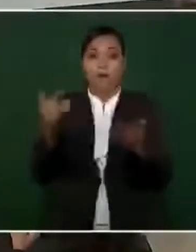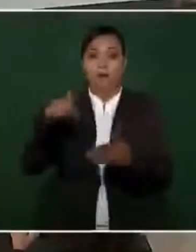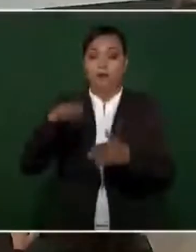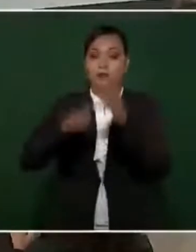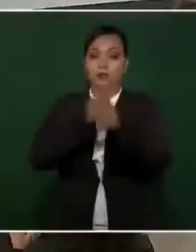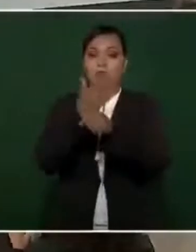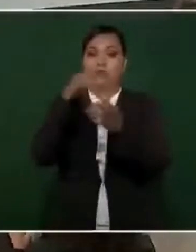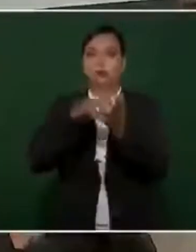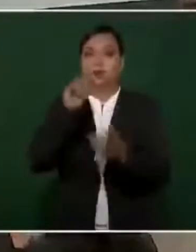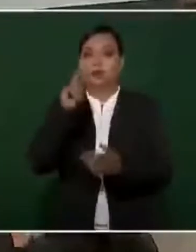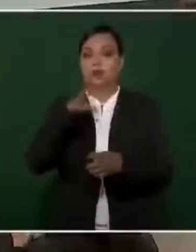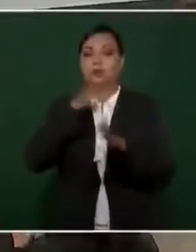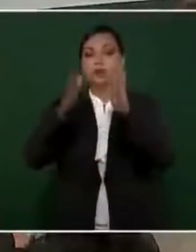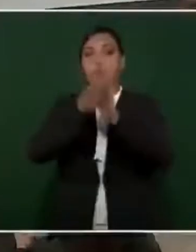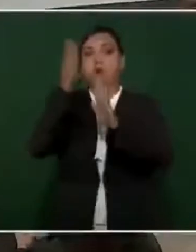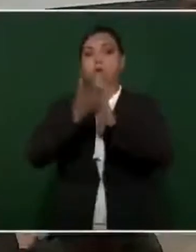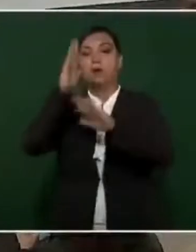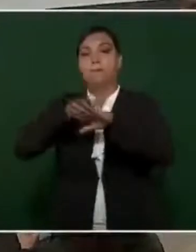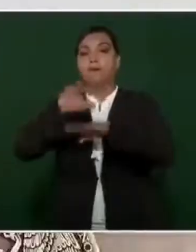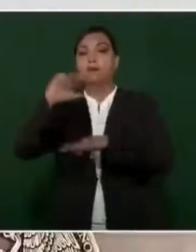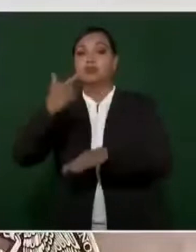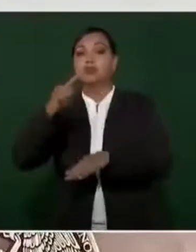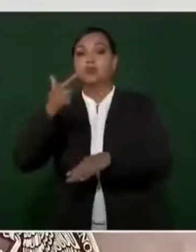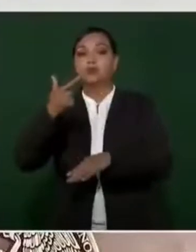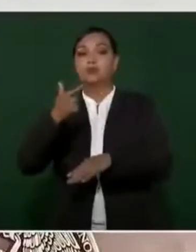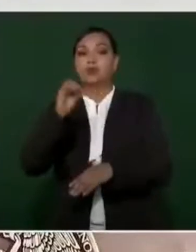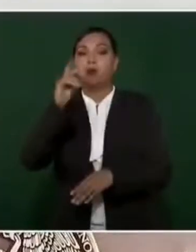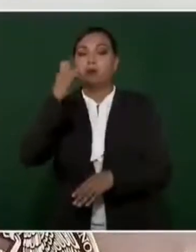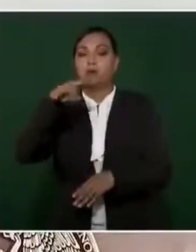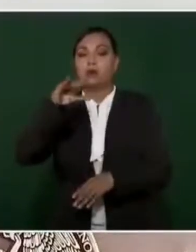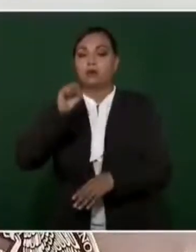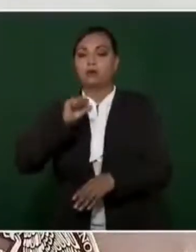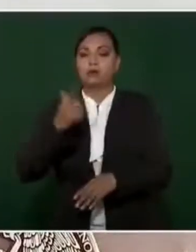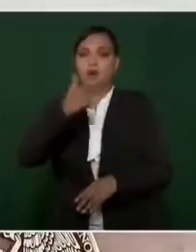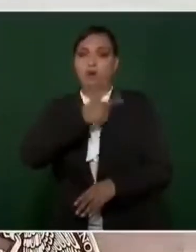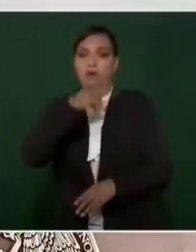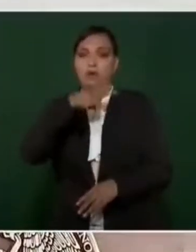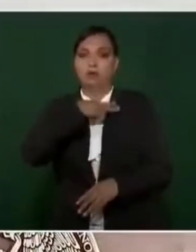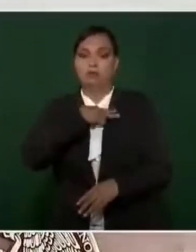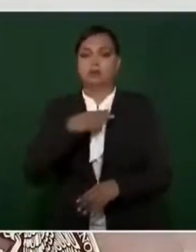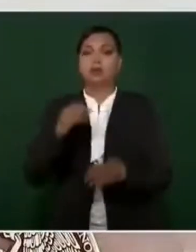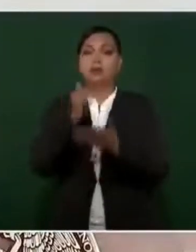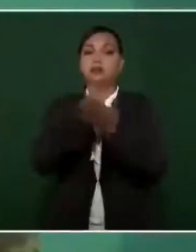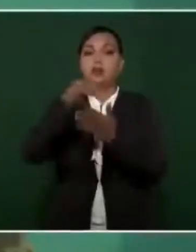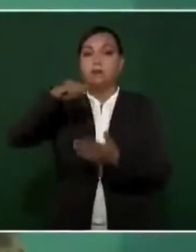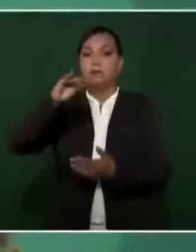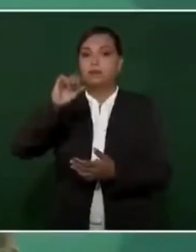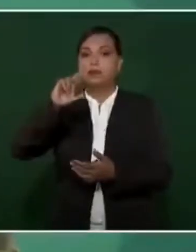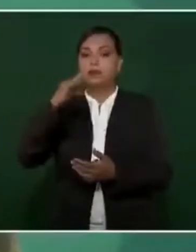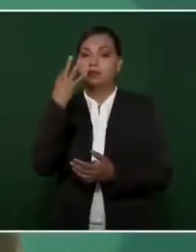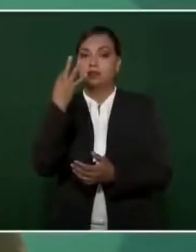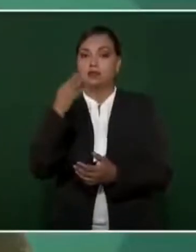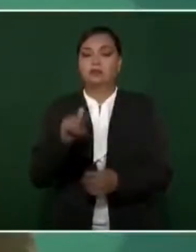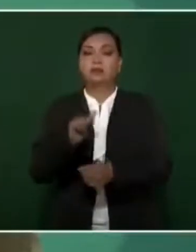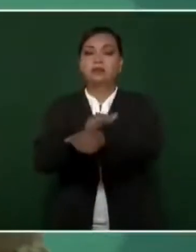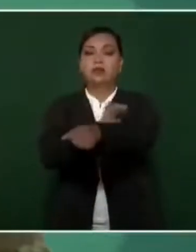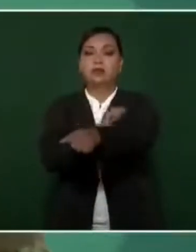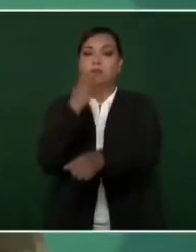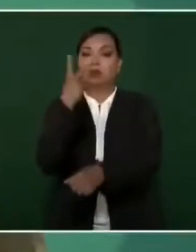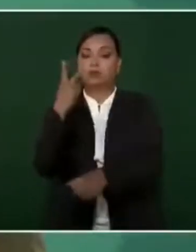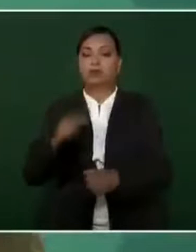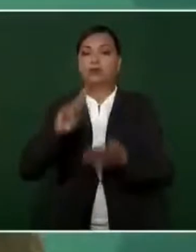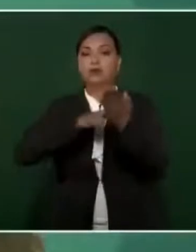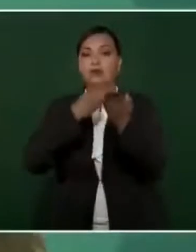12 compañías de la Guardia Nacional. Estas serán en Ciudad Mier 3, en Altamira 2, en Reynosa